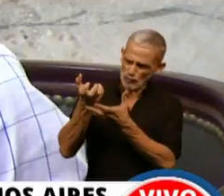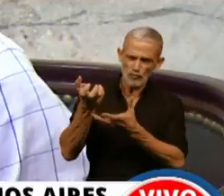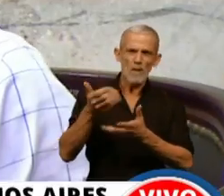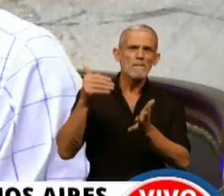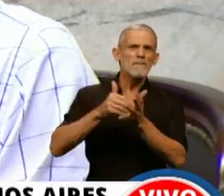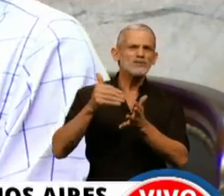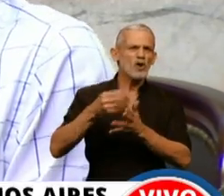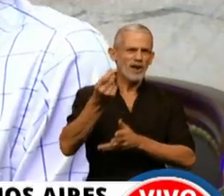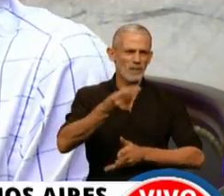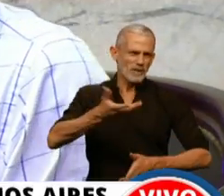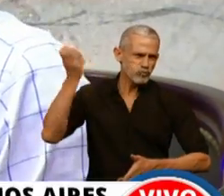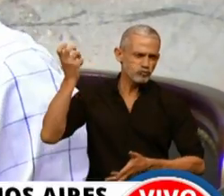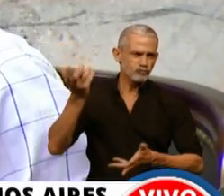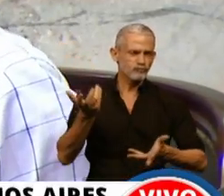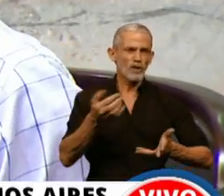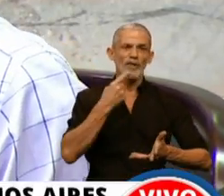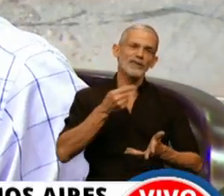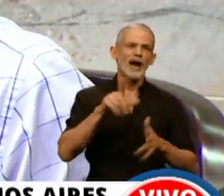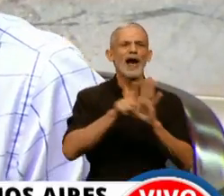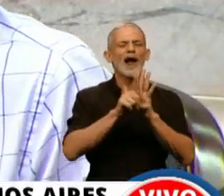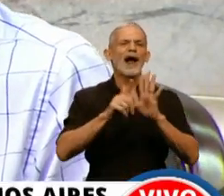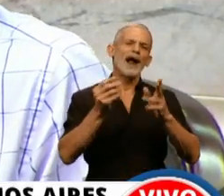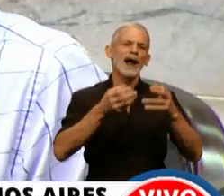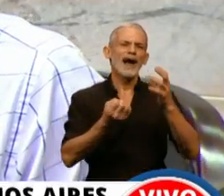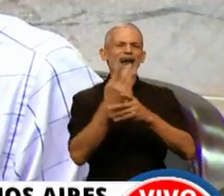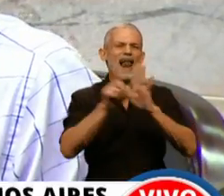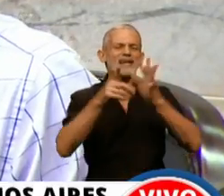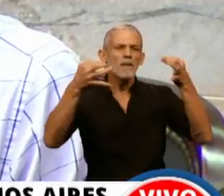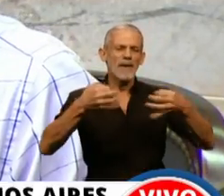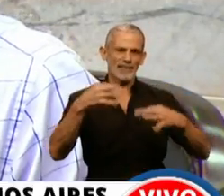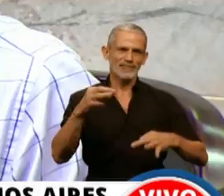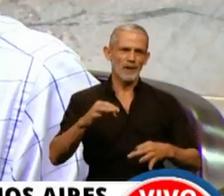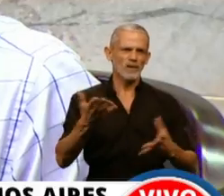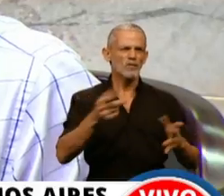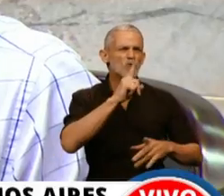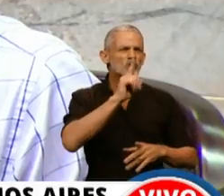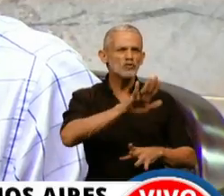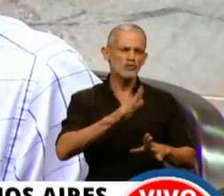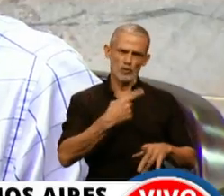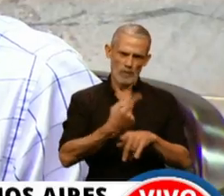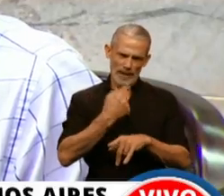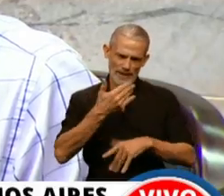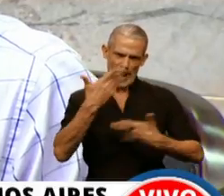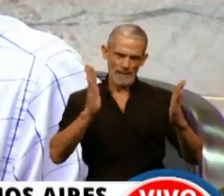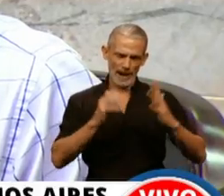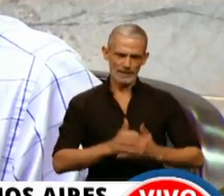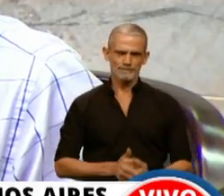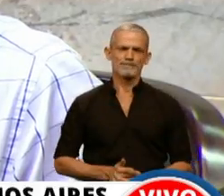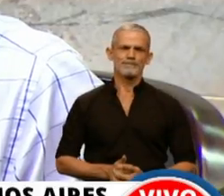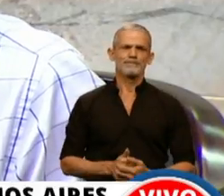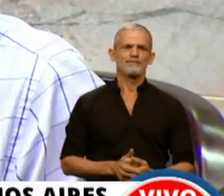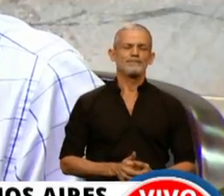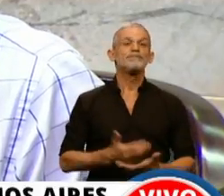millonarios dicen que hay que legislar bien no tienen autoridad para hablar efectivamente